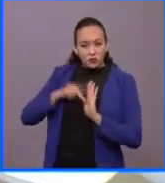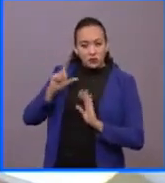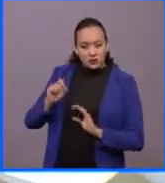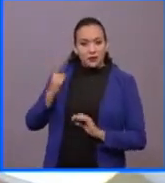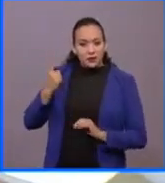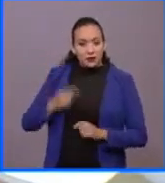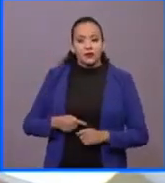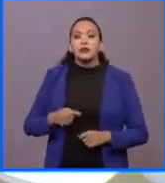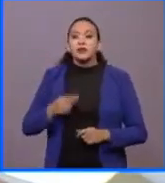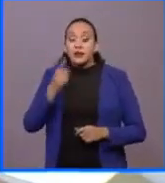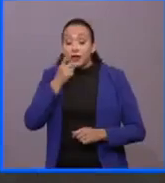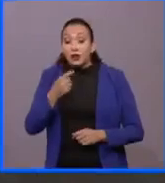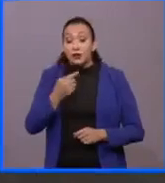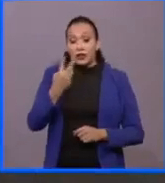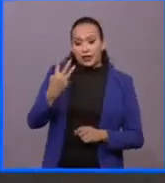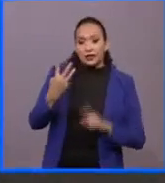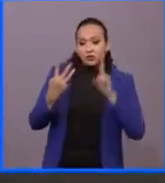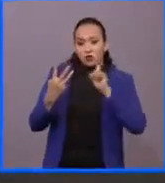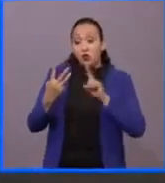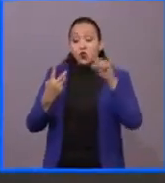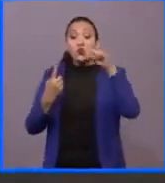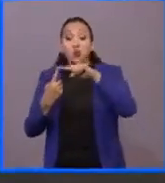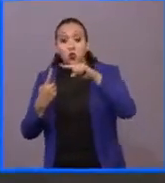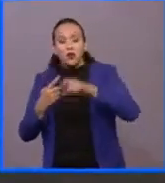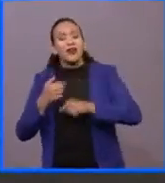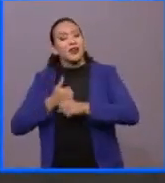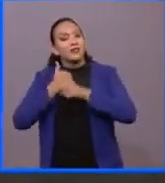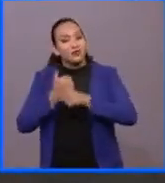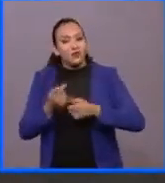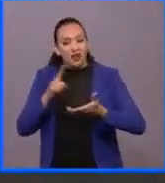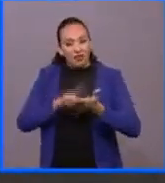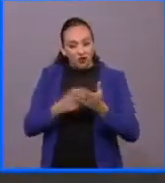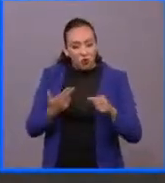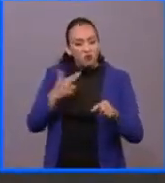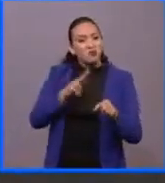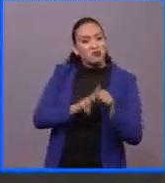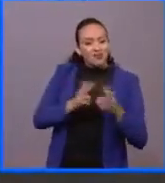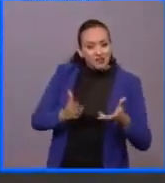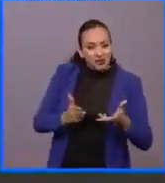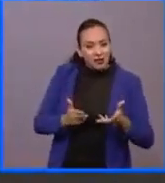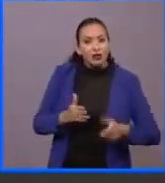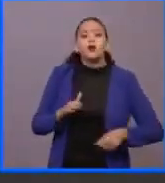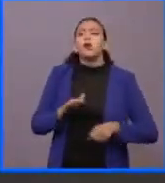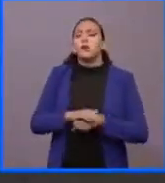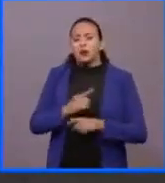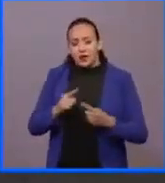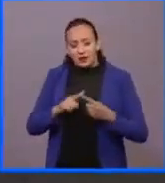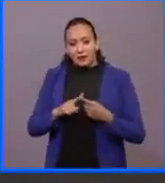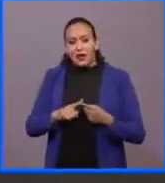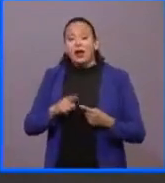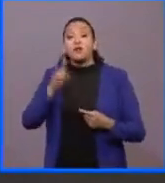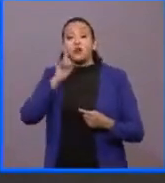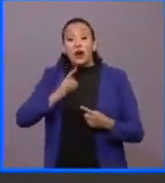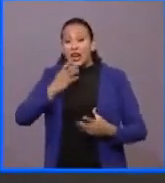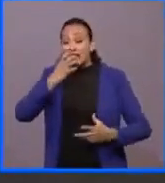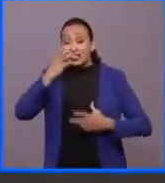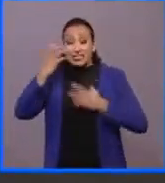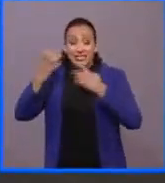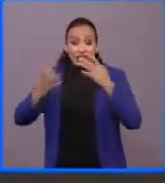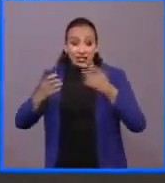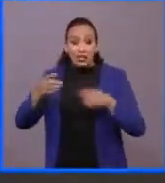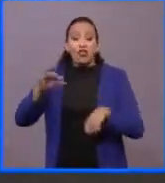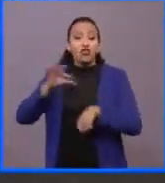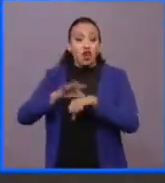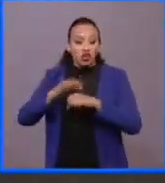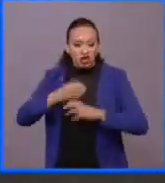se registró que 1 de cada 3 mujeres sufrió violencia obstétrica, cuyas manifestaciones más comunes fueron gritos por parte del personal